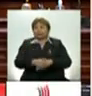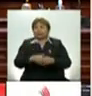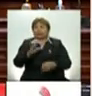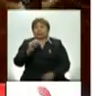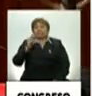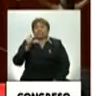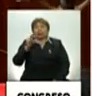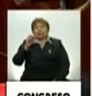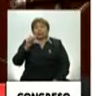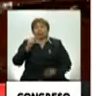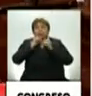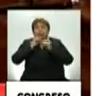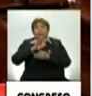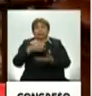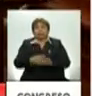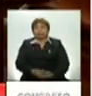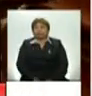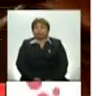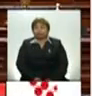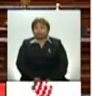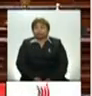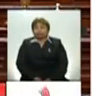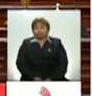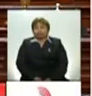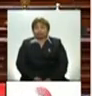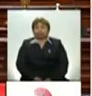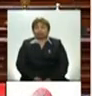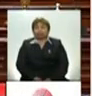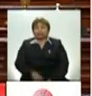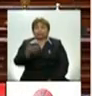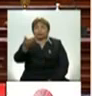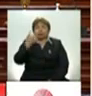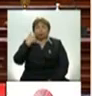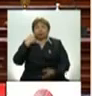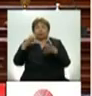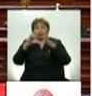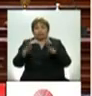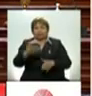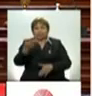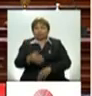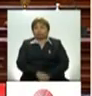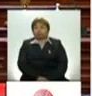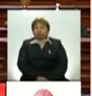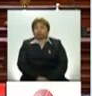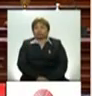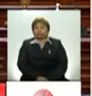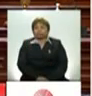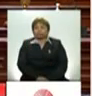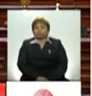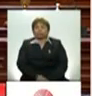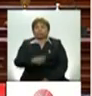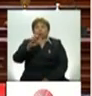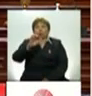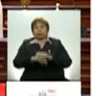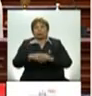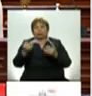pero otra cosa son las irregularidades, ¿no? ¿Qué cosas han detectado ustedes? Fíjese, toda